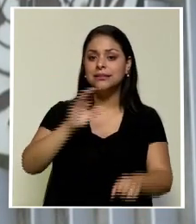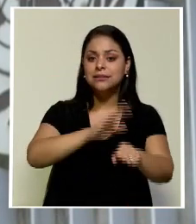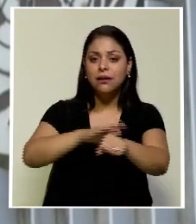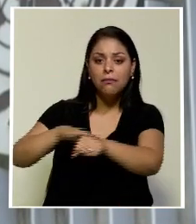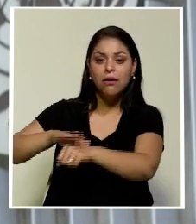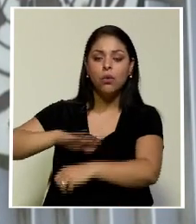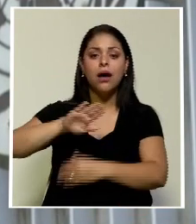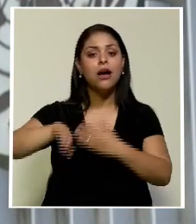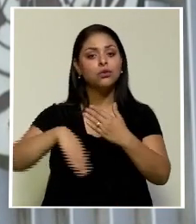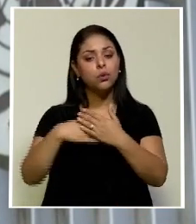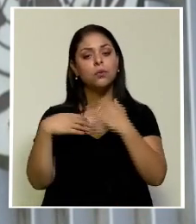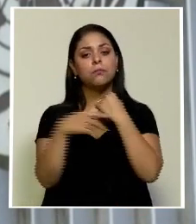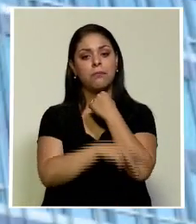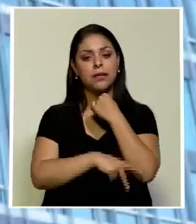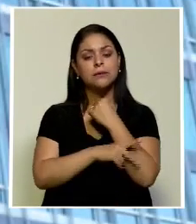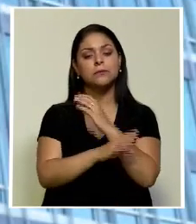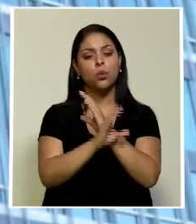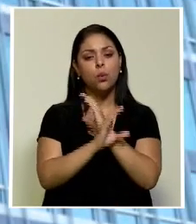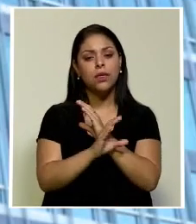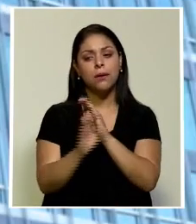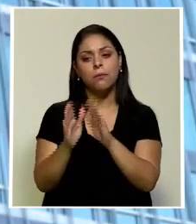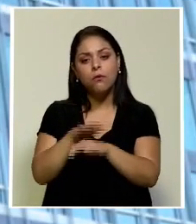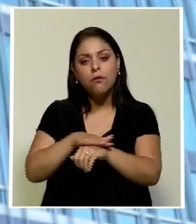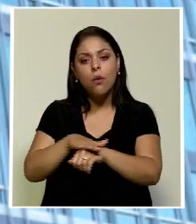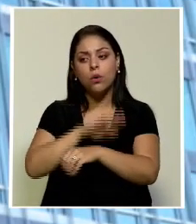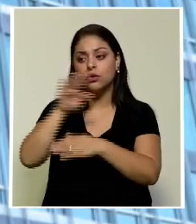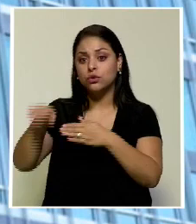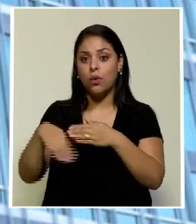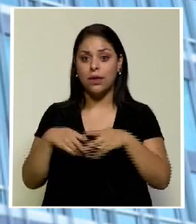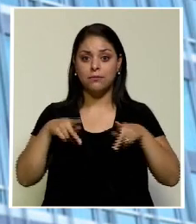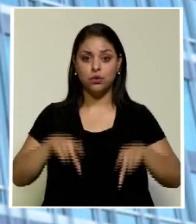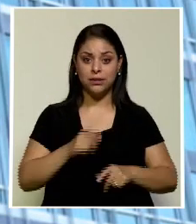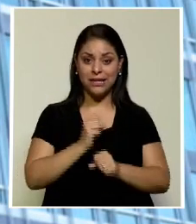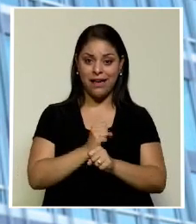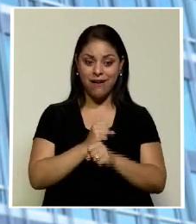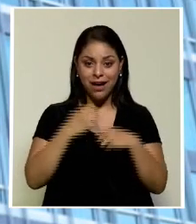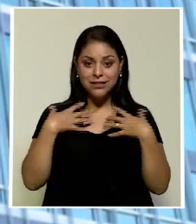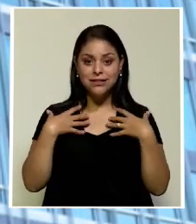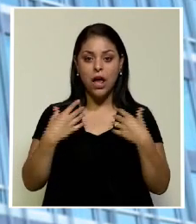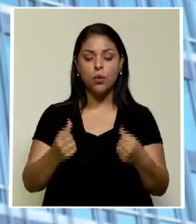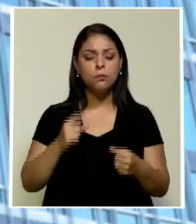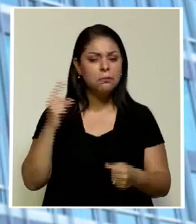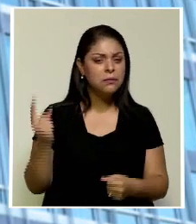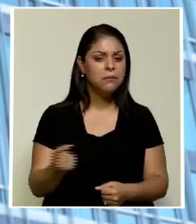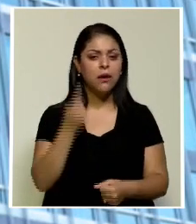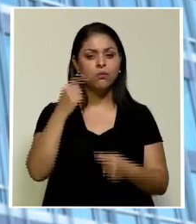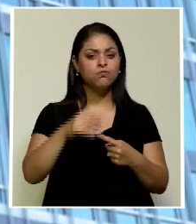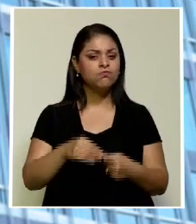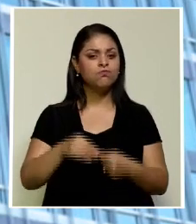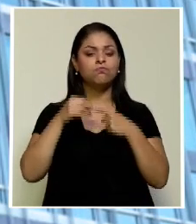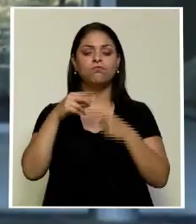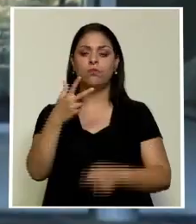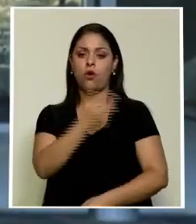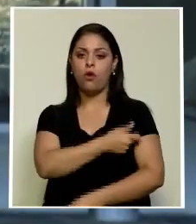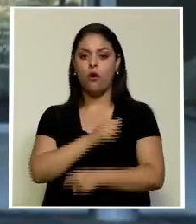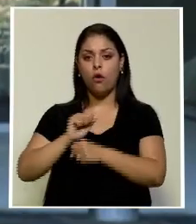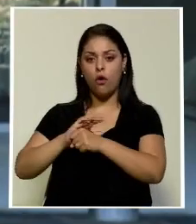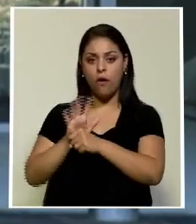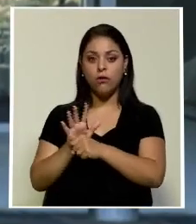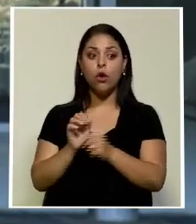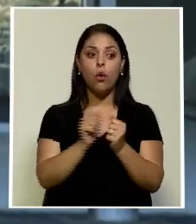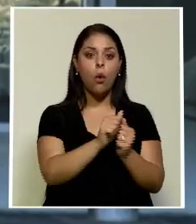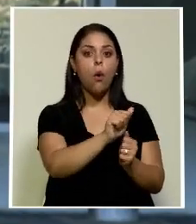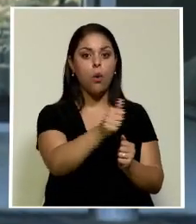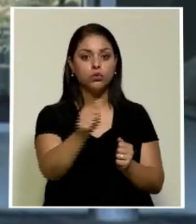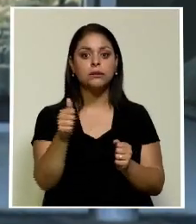países para que velen porque todo el personal de la salud reciba la vacuna de manera prioritaria contra la COVID-19, junto con otros grupos de